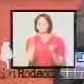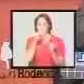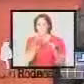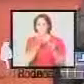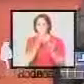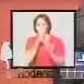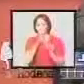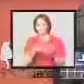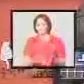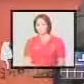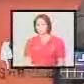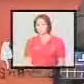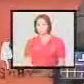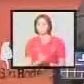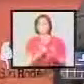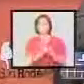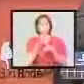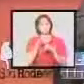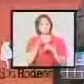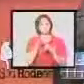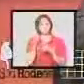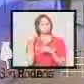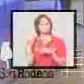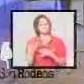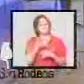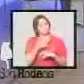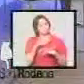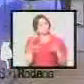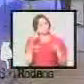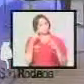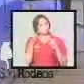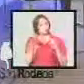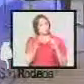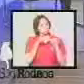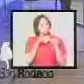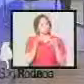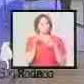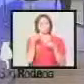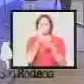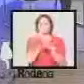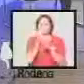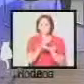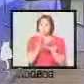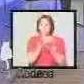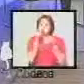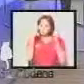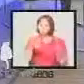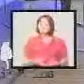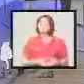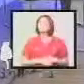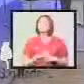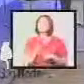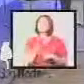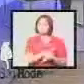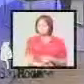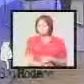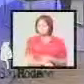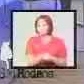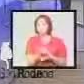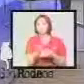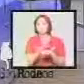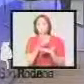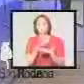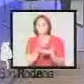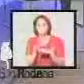costarricense. El Banco Popular siempre ha tenido el lema de que es el banco de los trabajadores. Así es, somos el banco de los trabajadores, de la